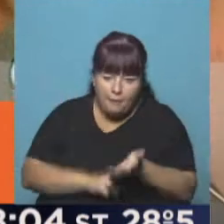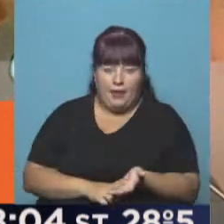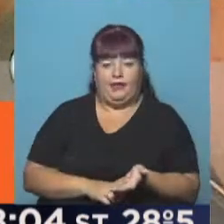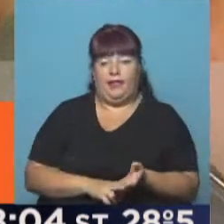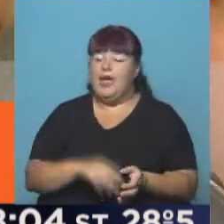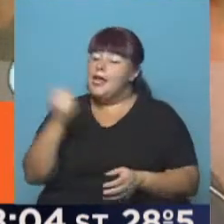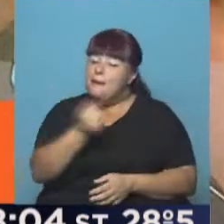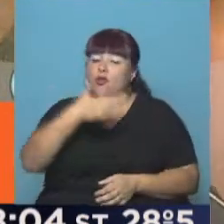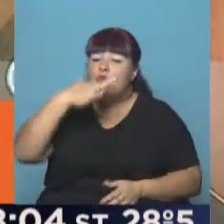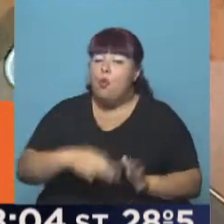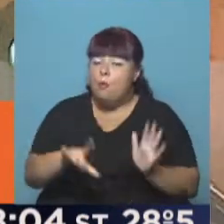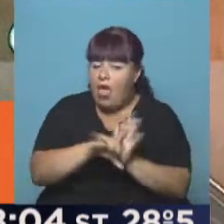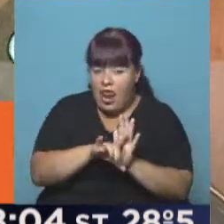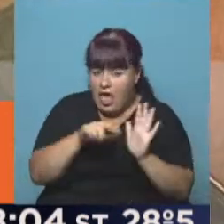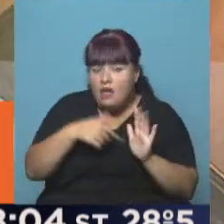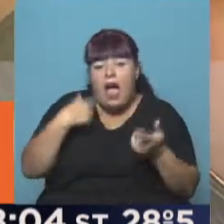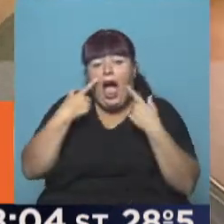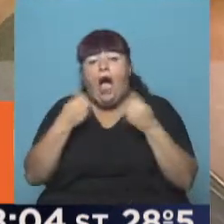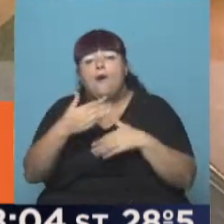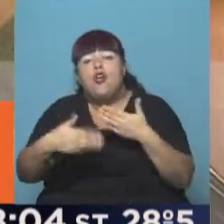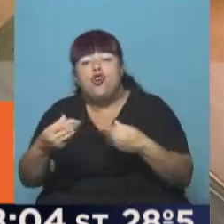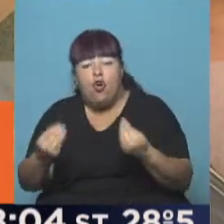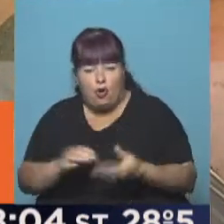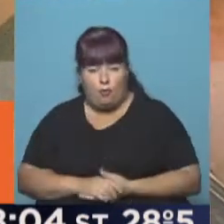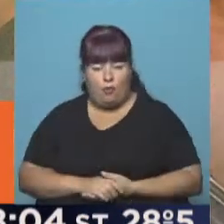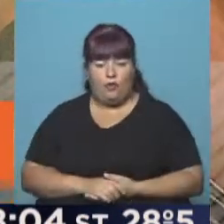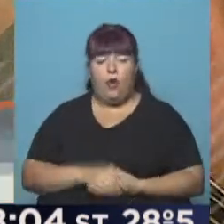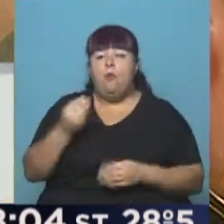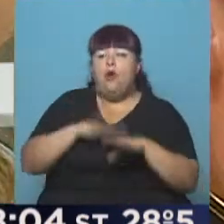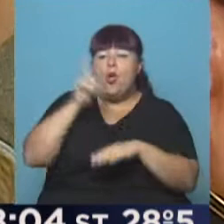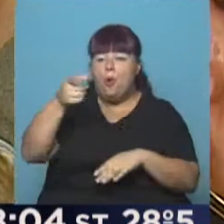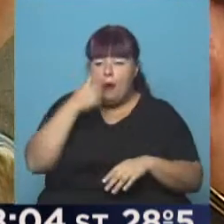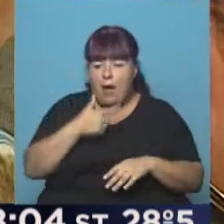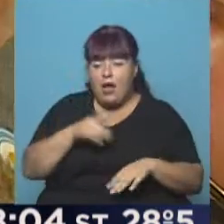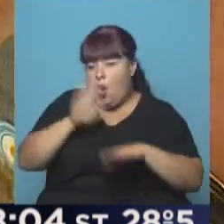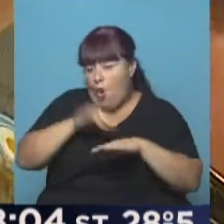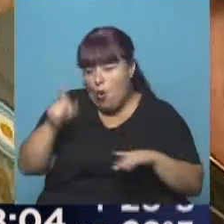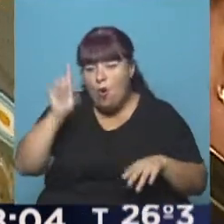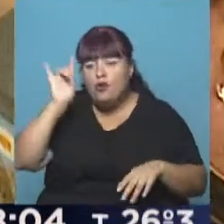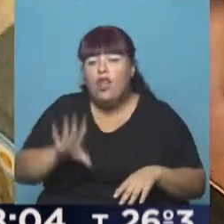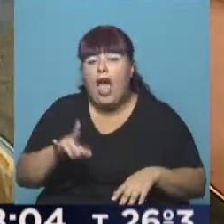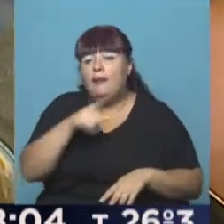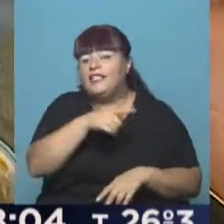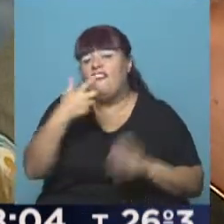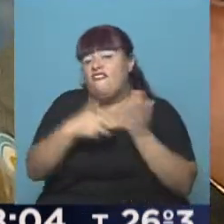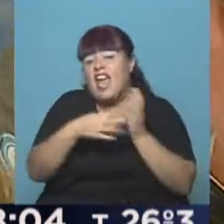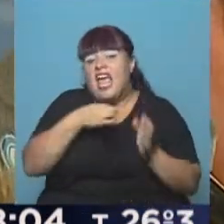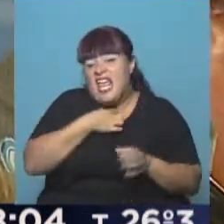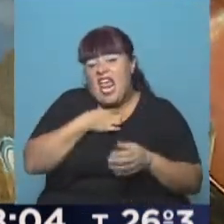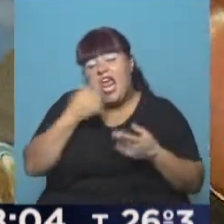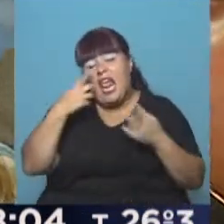importante es que cumplan las reglas y eso estamos viendo, el proceso está avanzando. Imputación es simplemente la vocación de un fiscal de